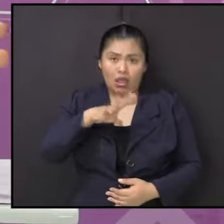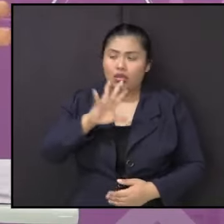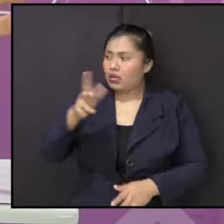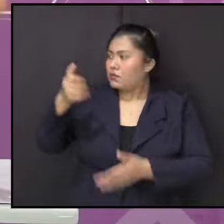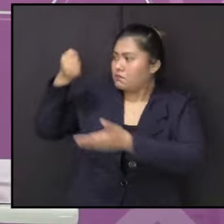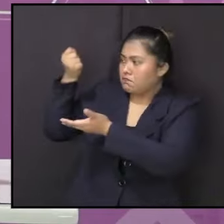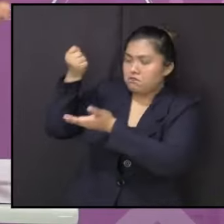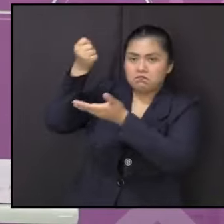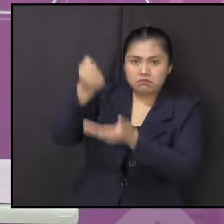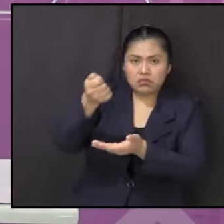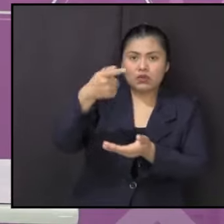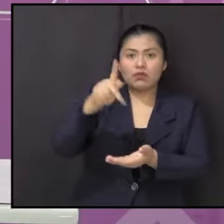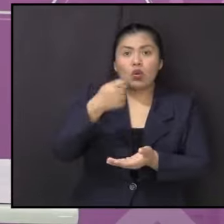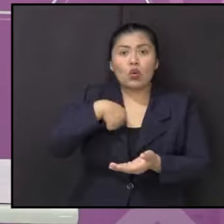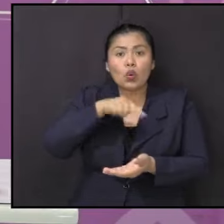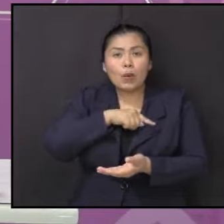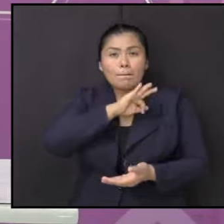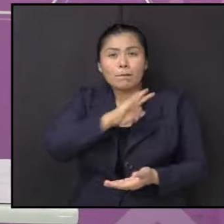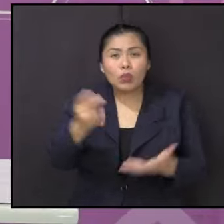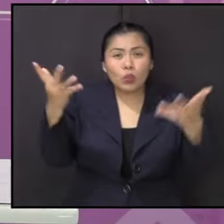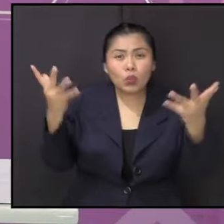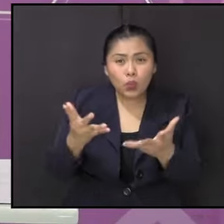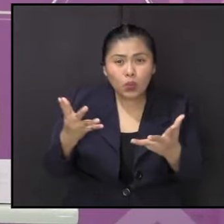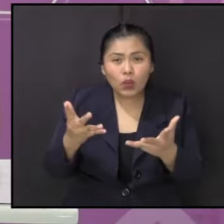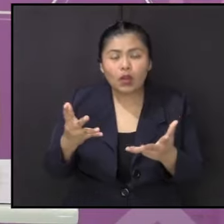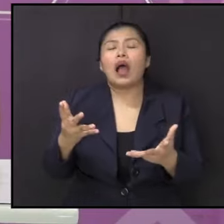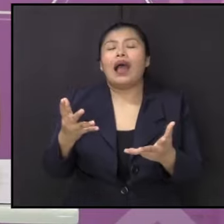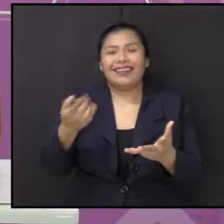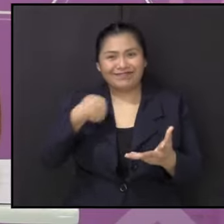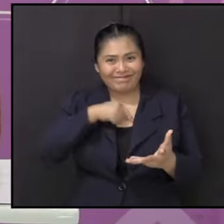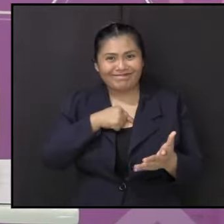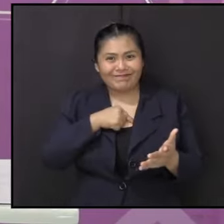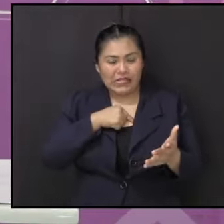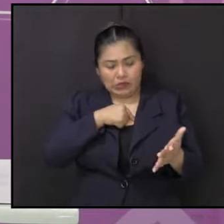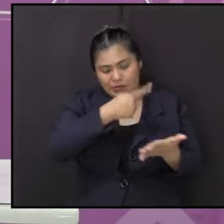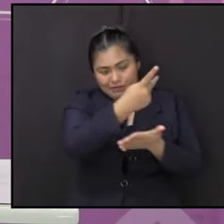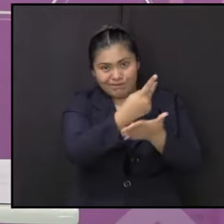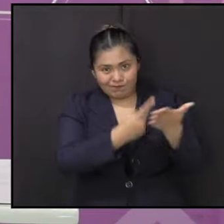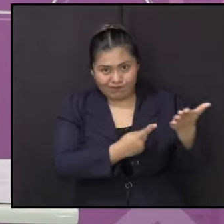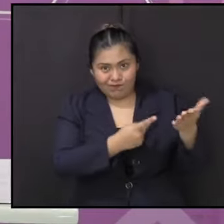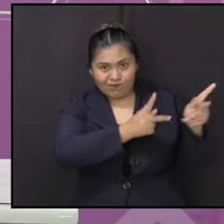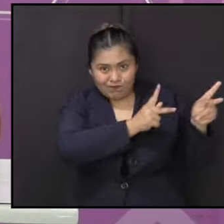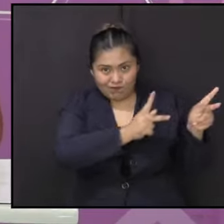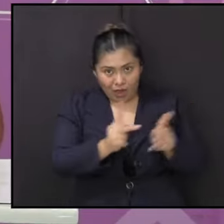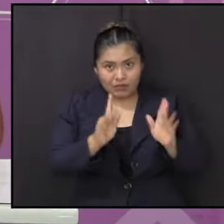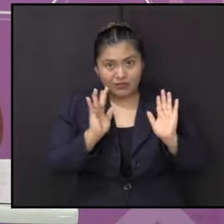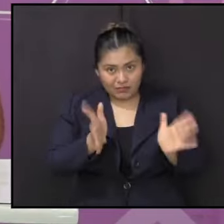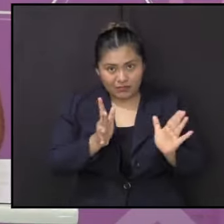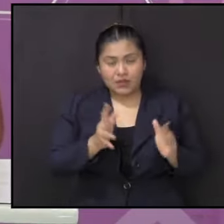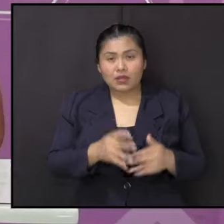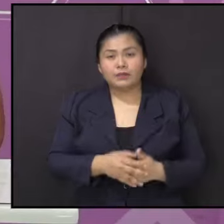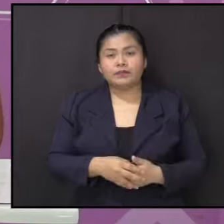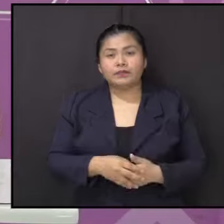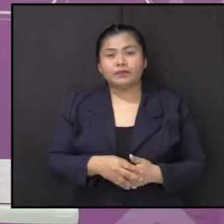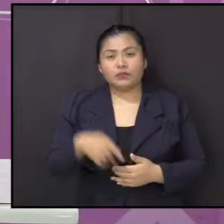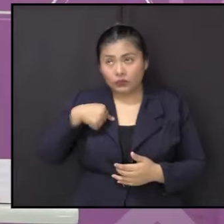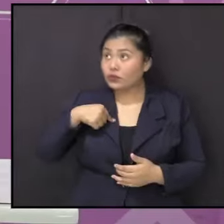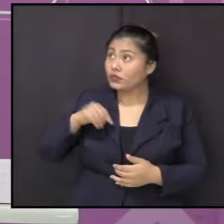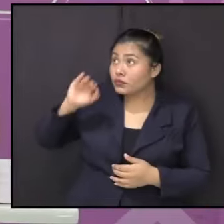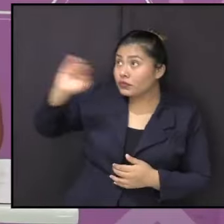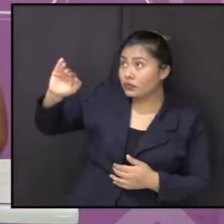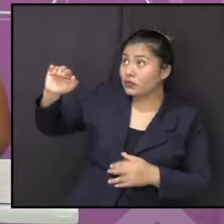saliendo de ese tema, lo que podemos decir desde la agenda legislativa que traemos precisamente, porque desde el Congreso eso es lo que también se puede hacer de fondo,